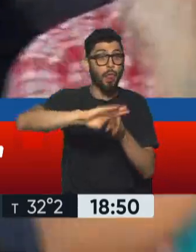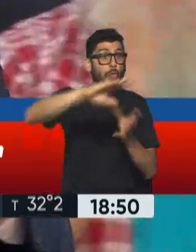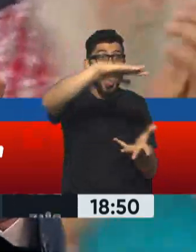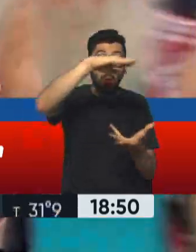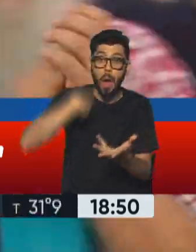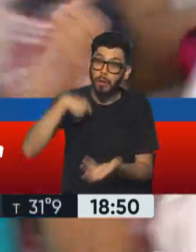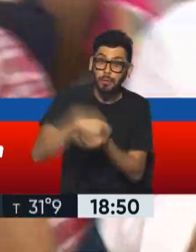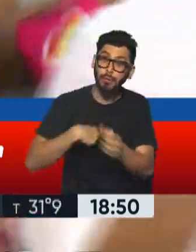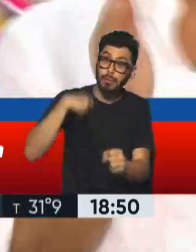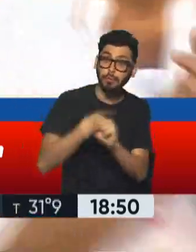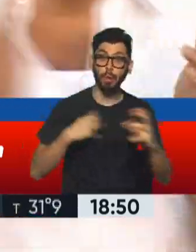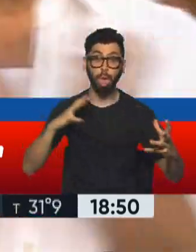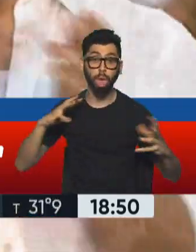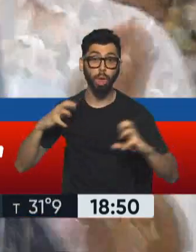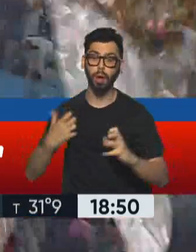podía pagar.